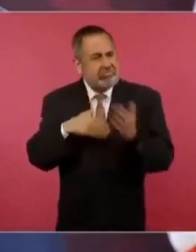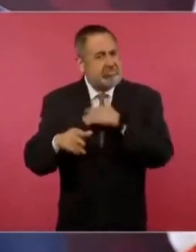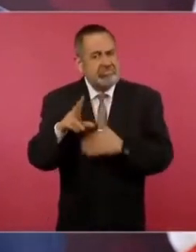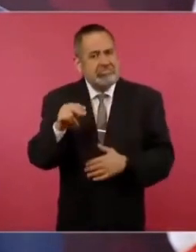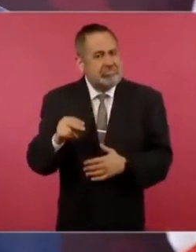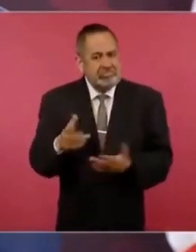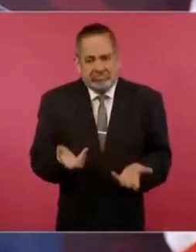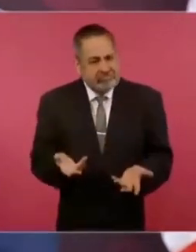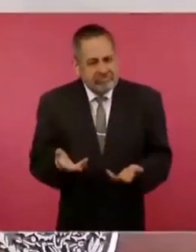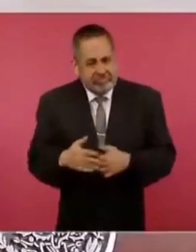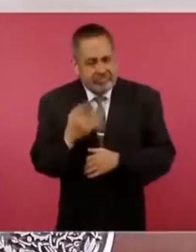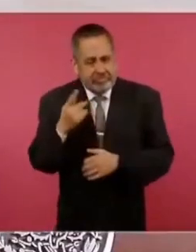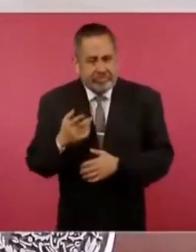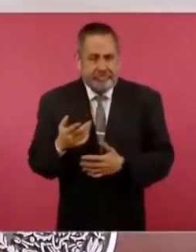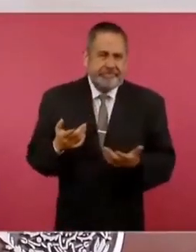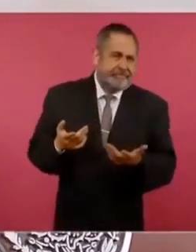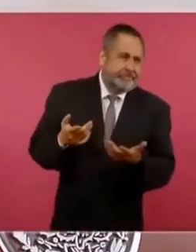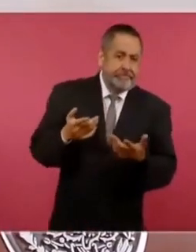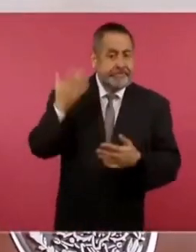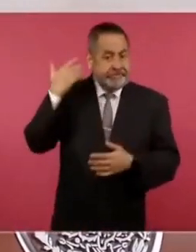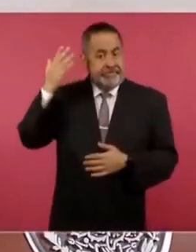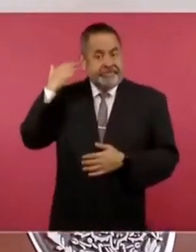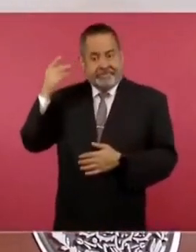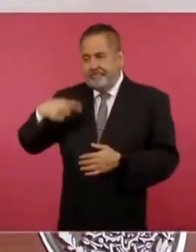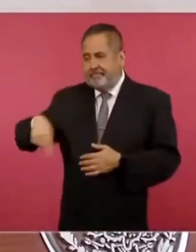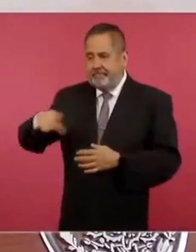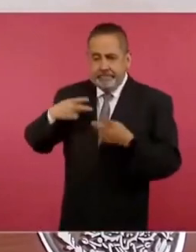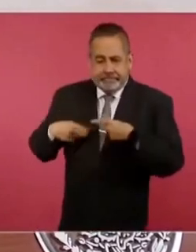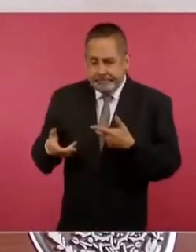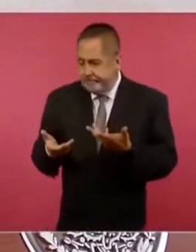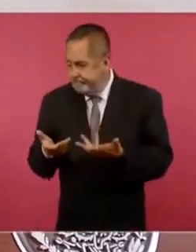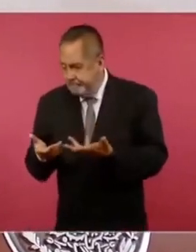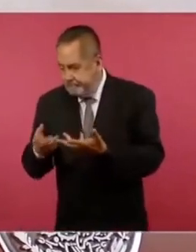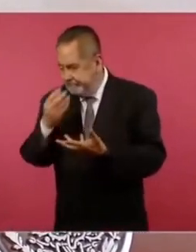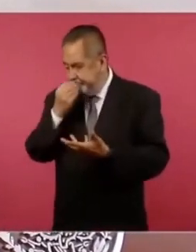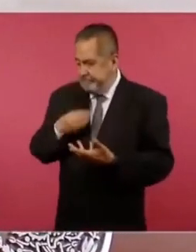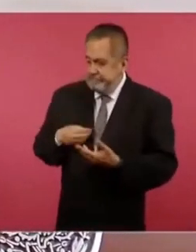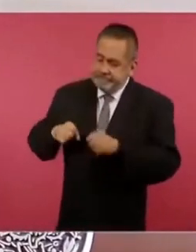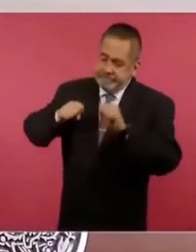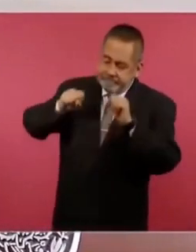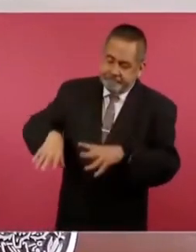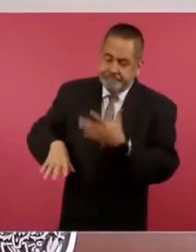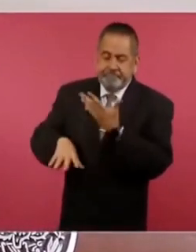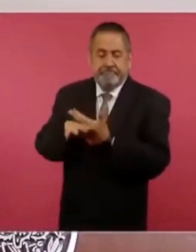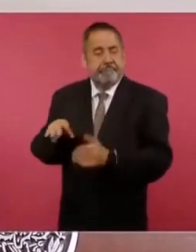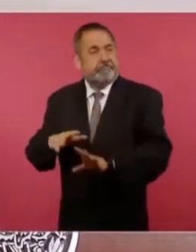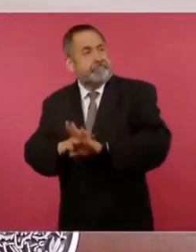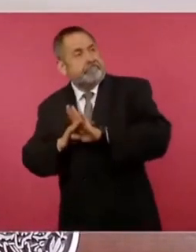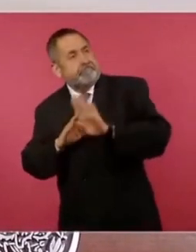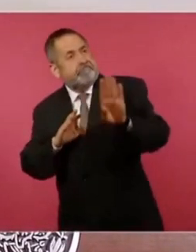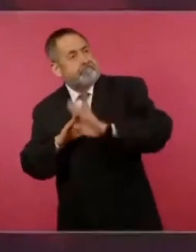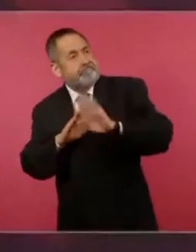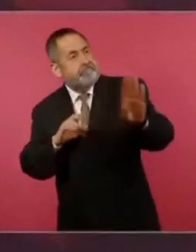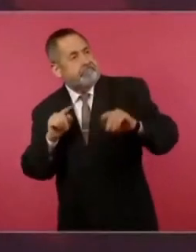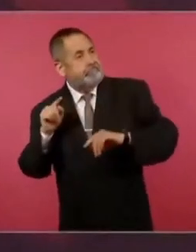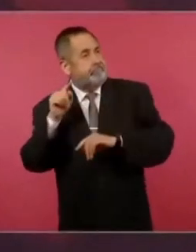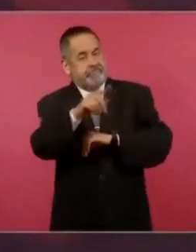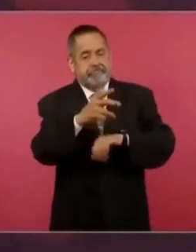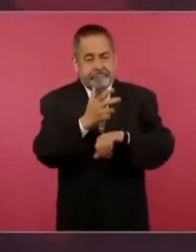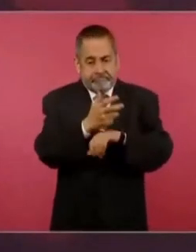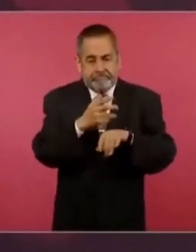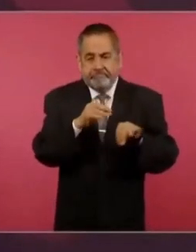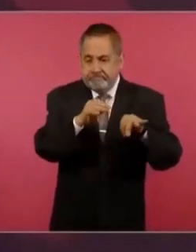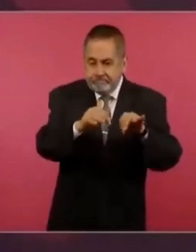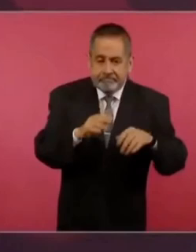La gente tenía que irse a trabajar a Estados Unidos, no había